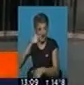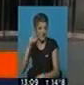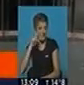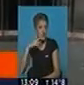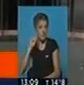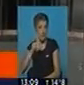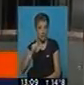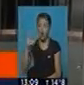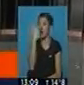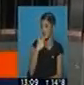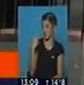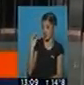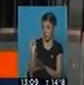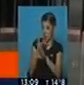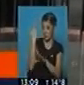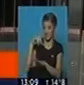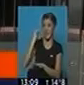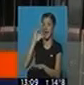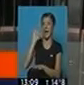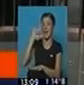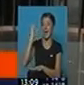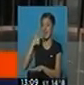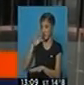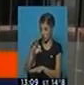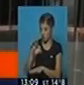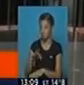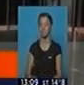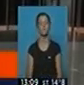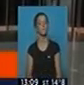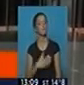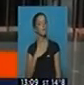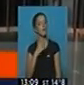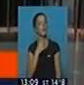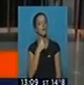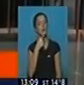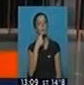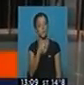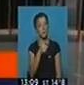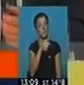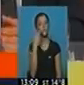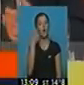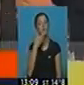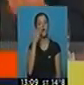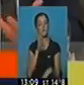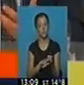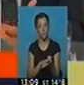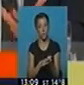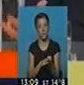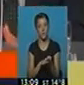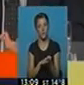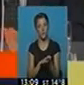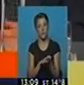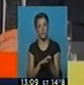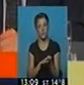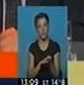muertos del Caracazo, ¿no? Claro. Claro. Ahora, la pregunta, Pablo, que te quería hacer, porque te referiste al tema de la agresión